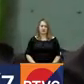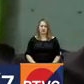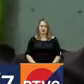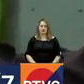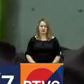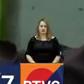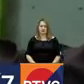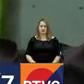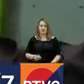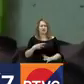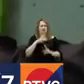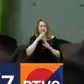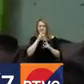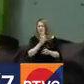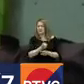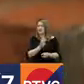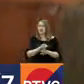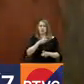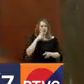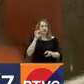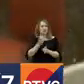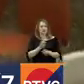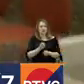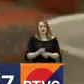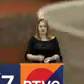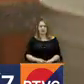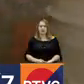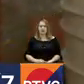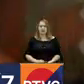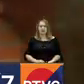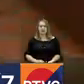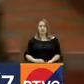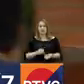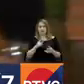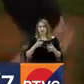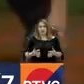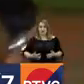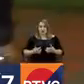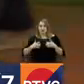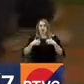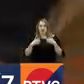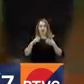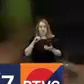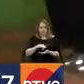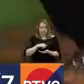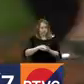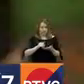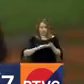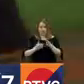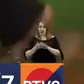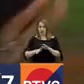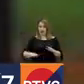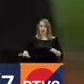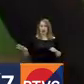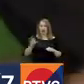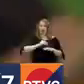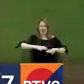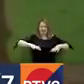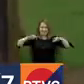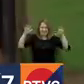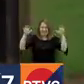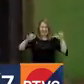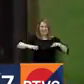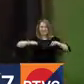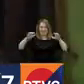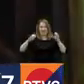es el mismo miedo de doña margarita lo sientes la comunidad entera pues las lluvias no paran y el